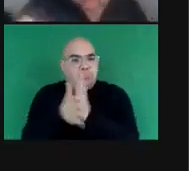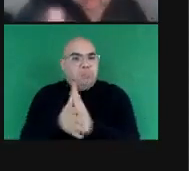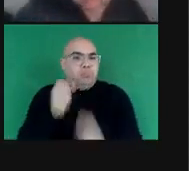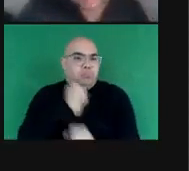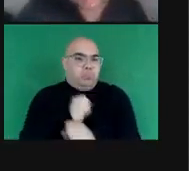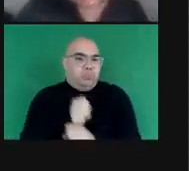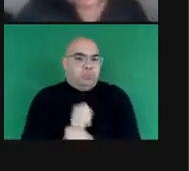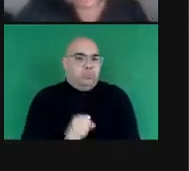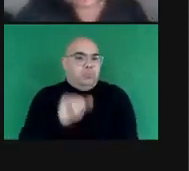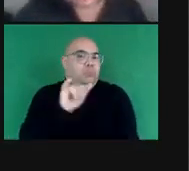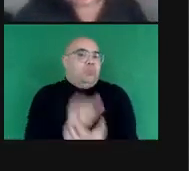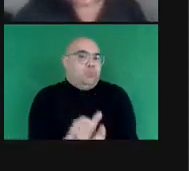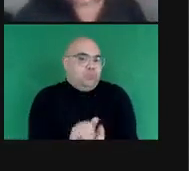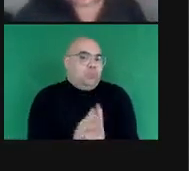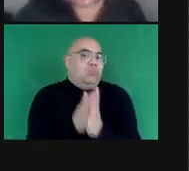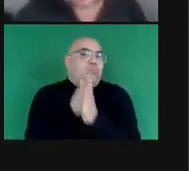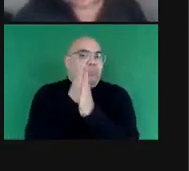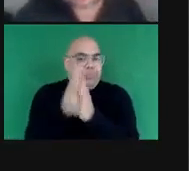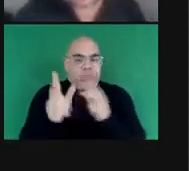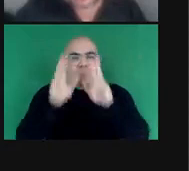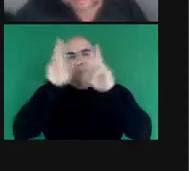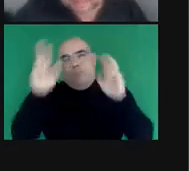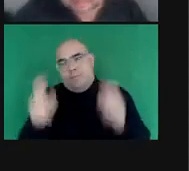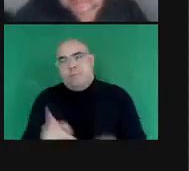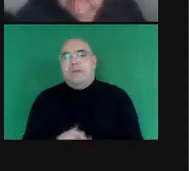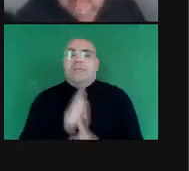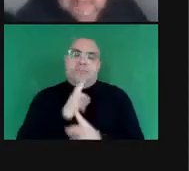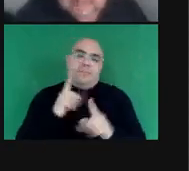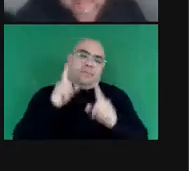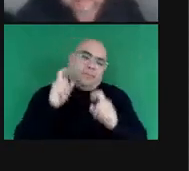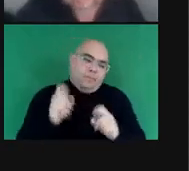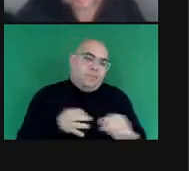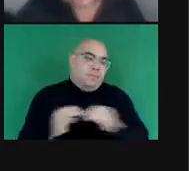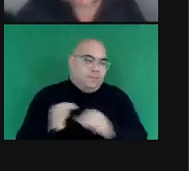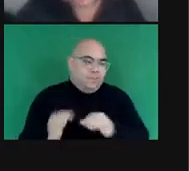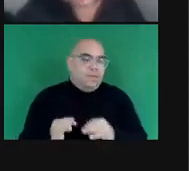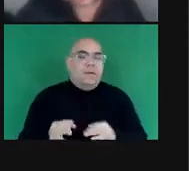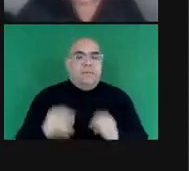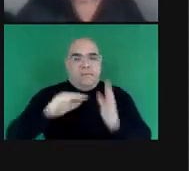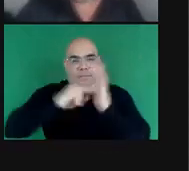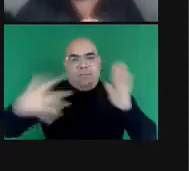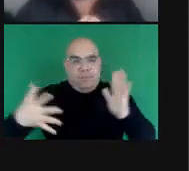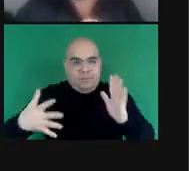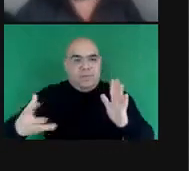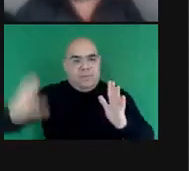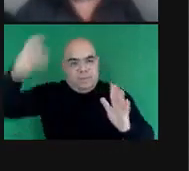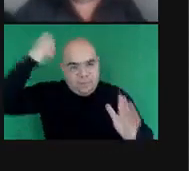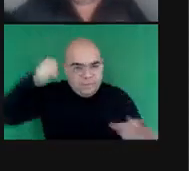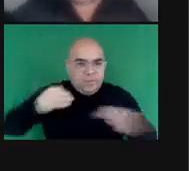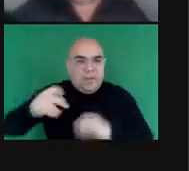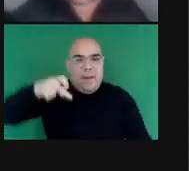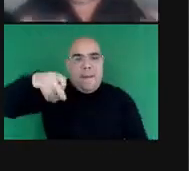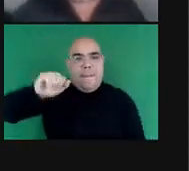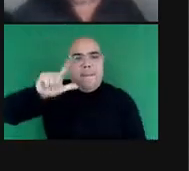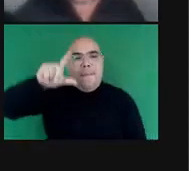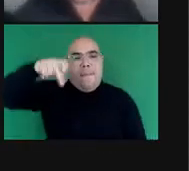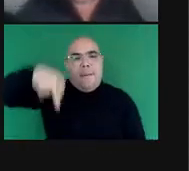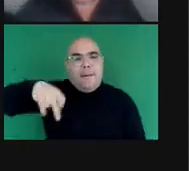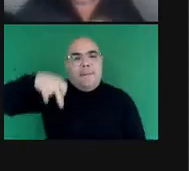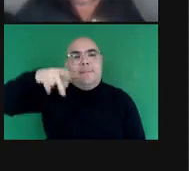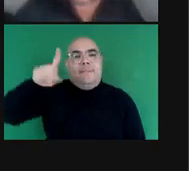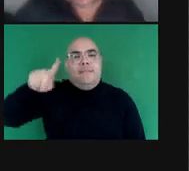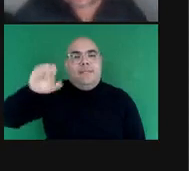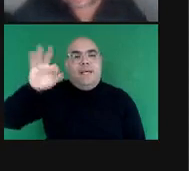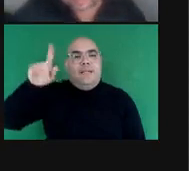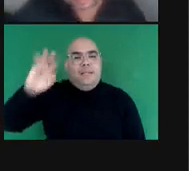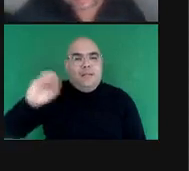eso hago énfasis en esta definición pues clásica del concepto de palimpsesto como aquella huella que